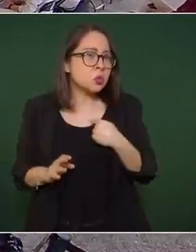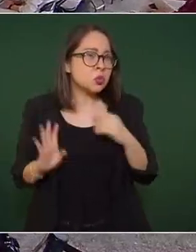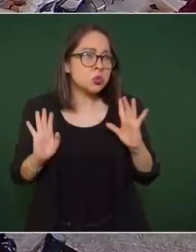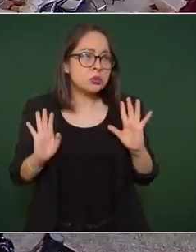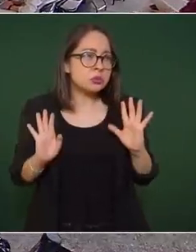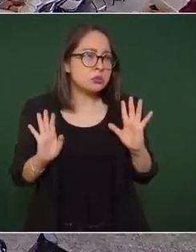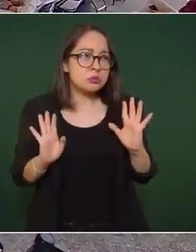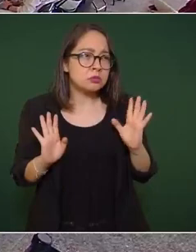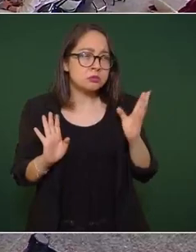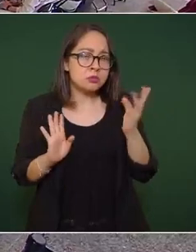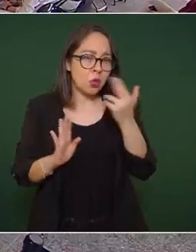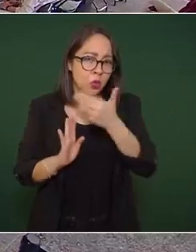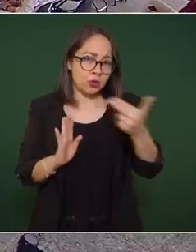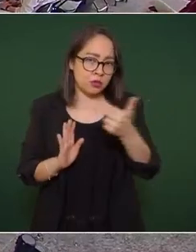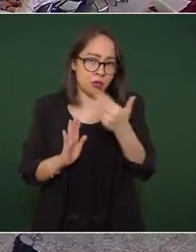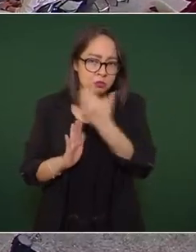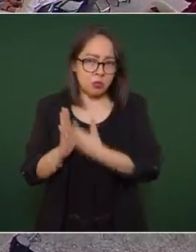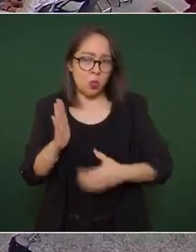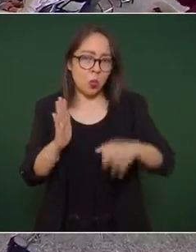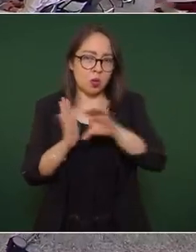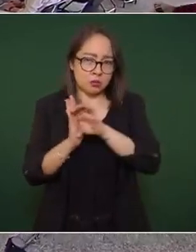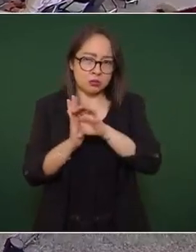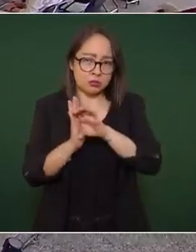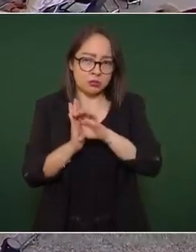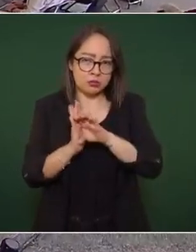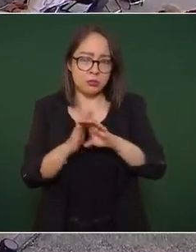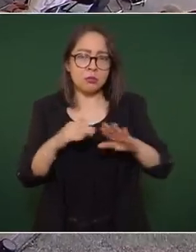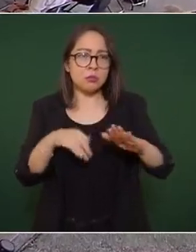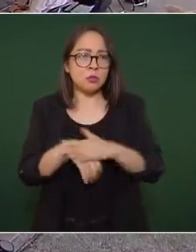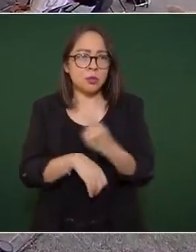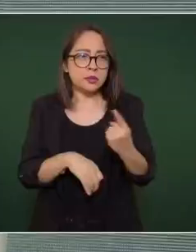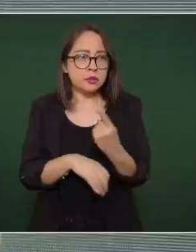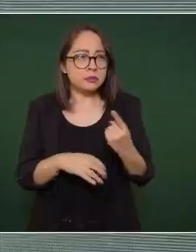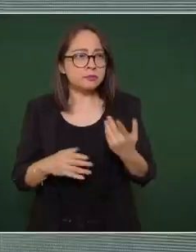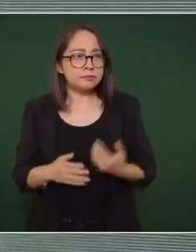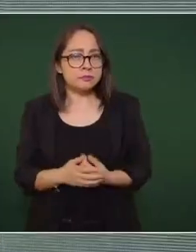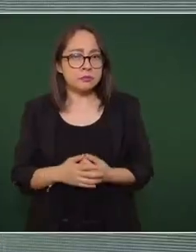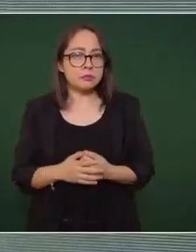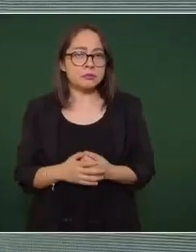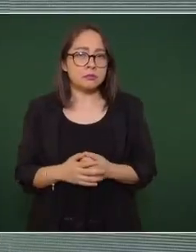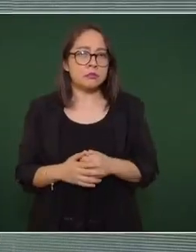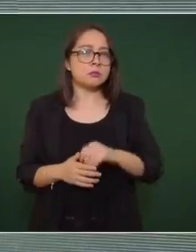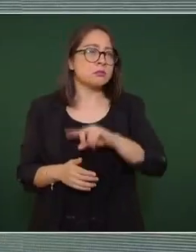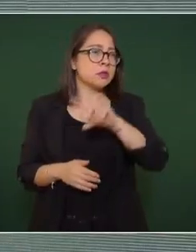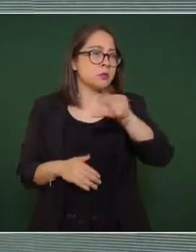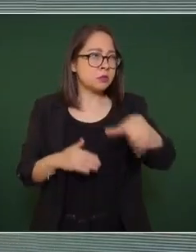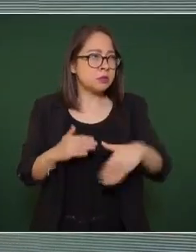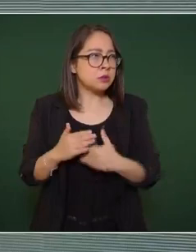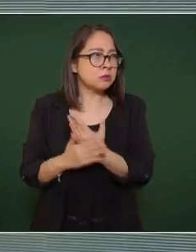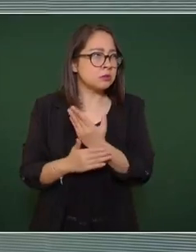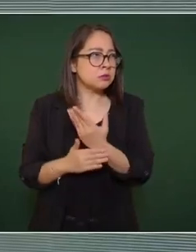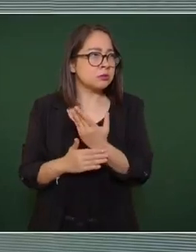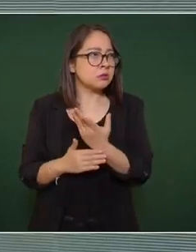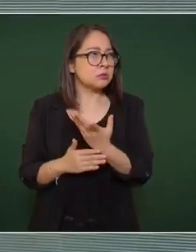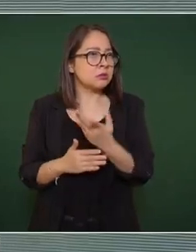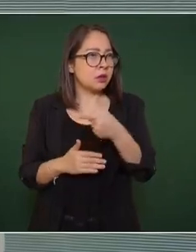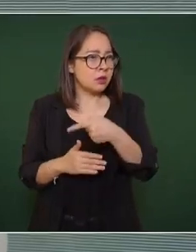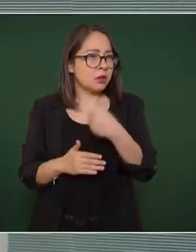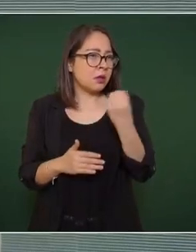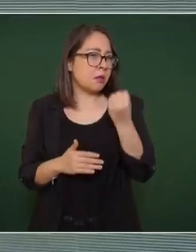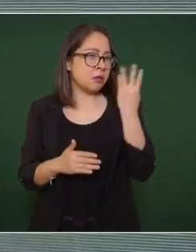en la habitación del hotel, porque teníamos al día siguiente actos ahí